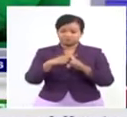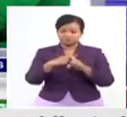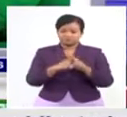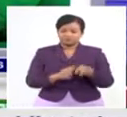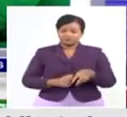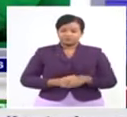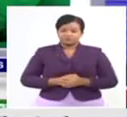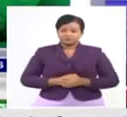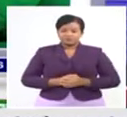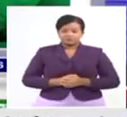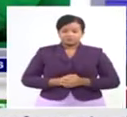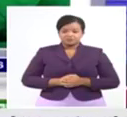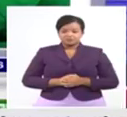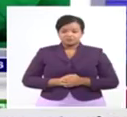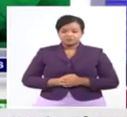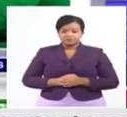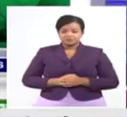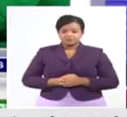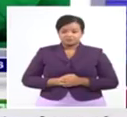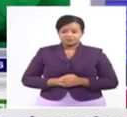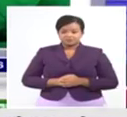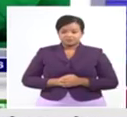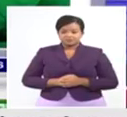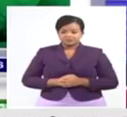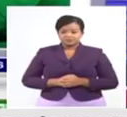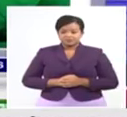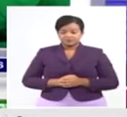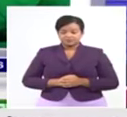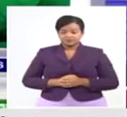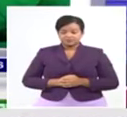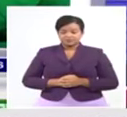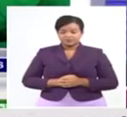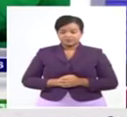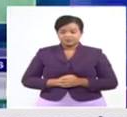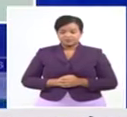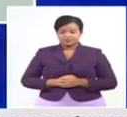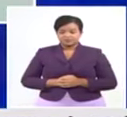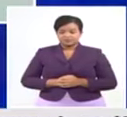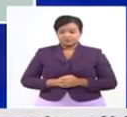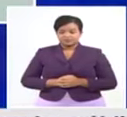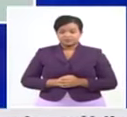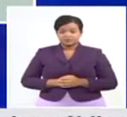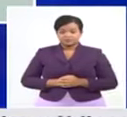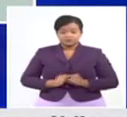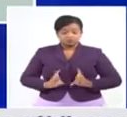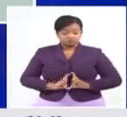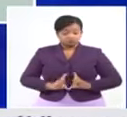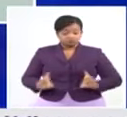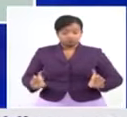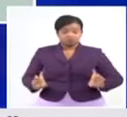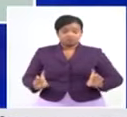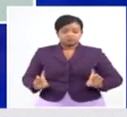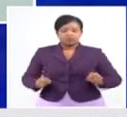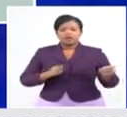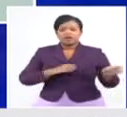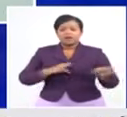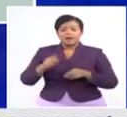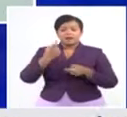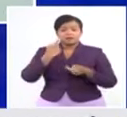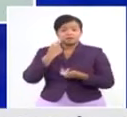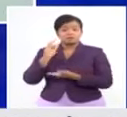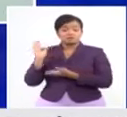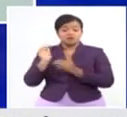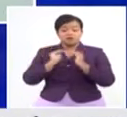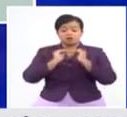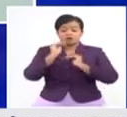establecido se realizó el diagnóstico. El gráfico que muestra el comportamiento de autóctonos e importados